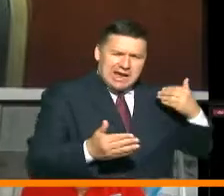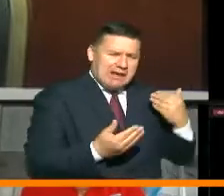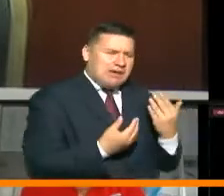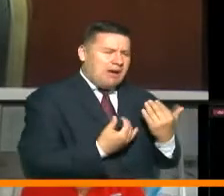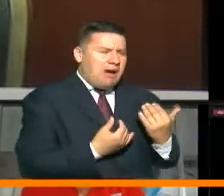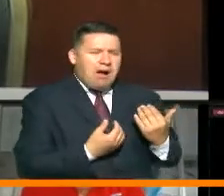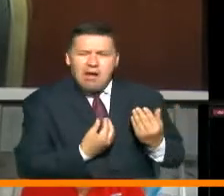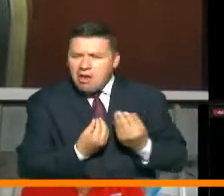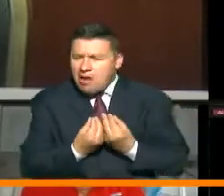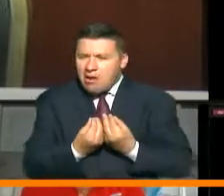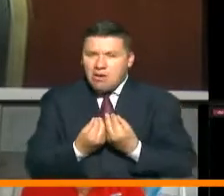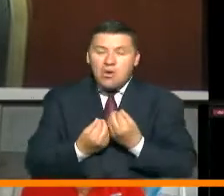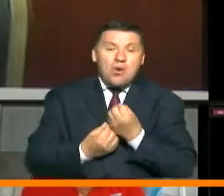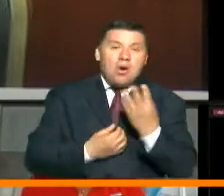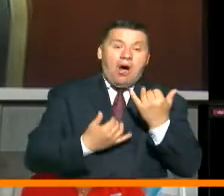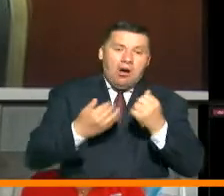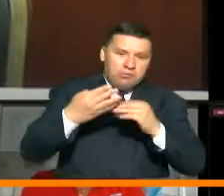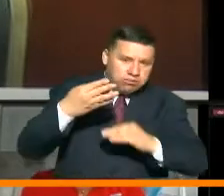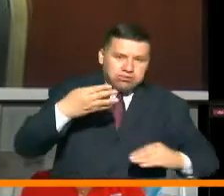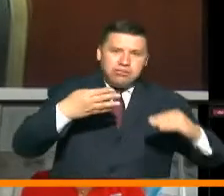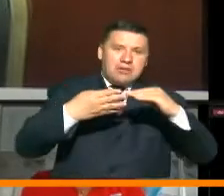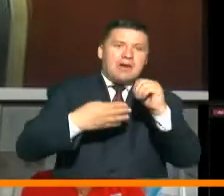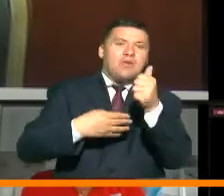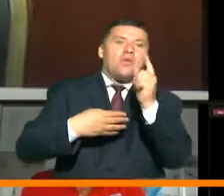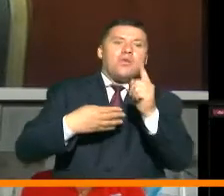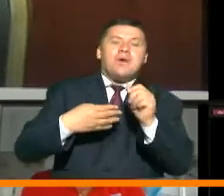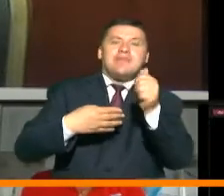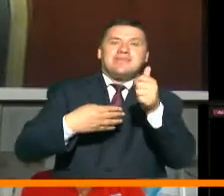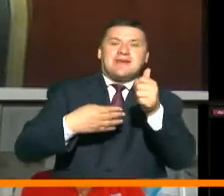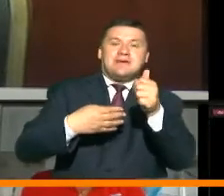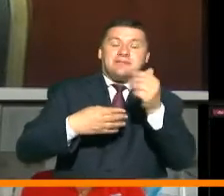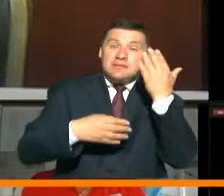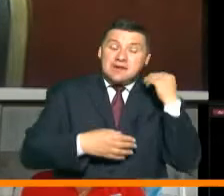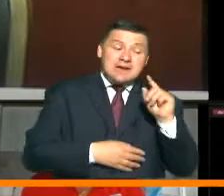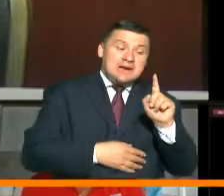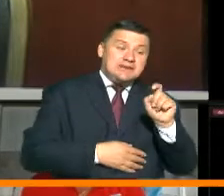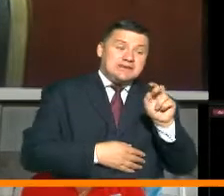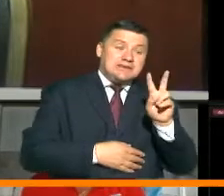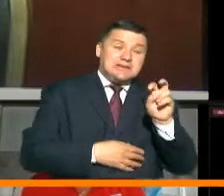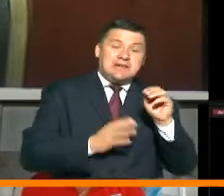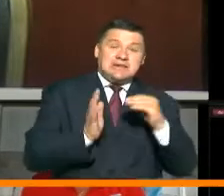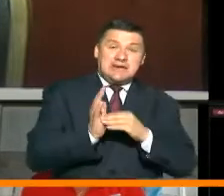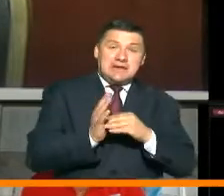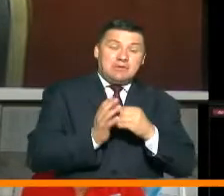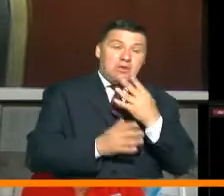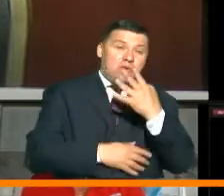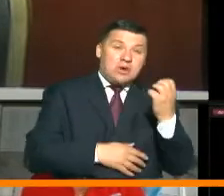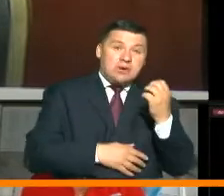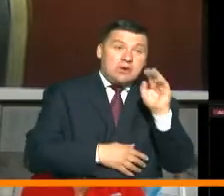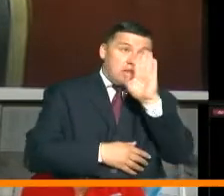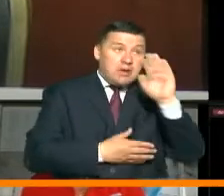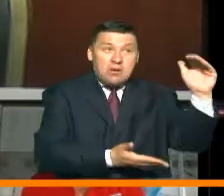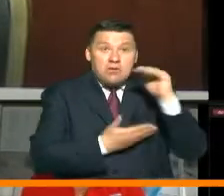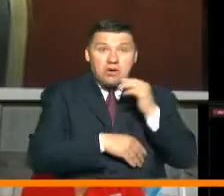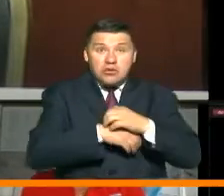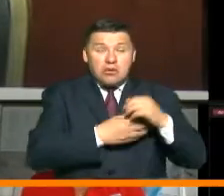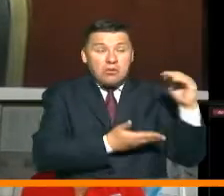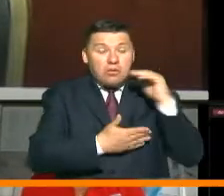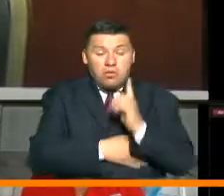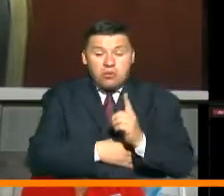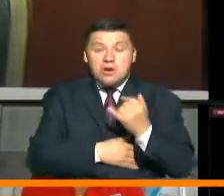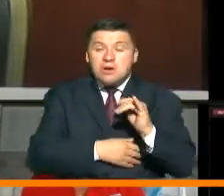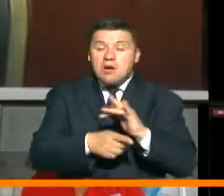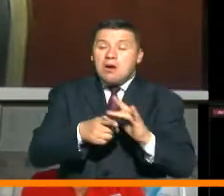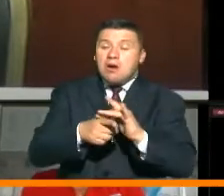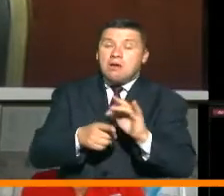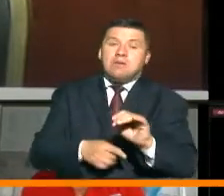ocupamos el puesto número 10 a nivel nacional de 67 mil 400 vacunas que han llegado al departamento del tolima se